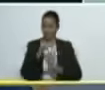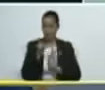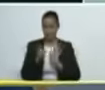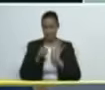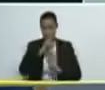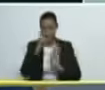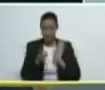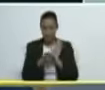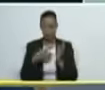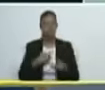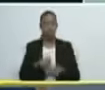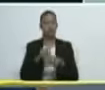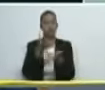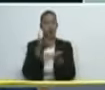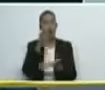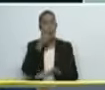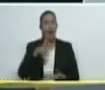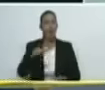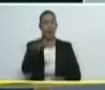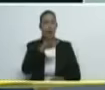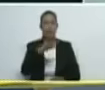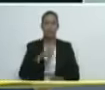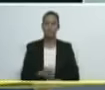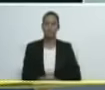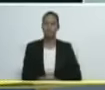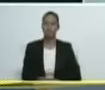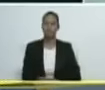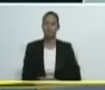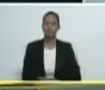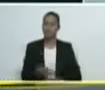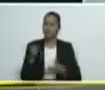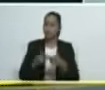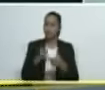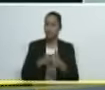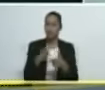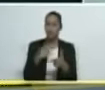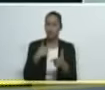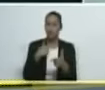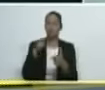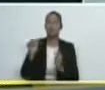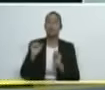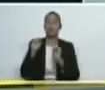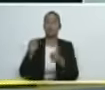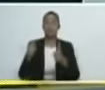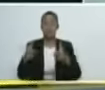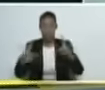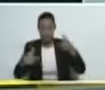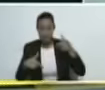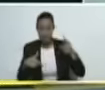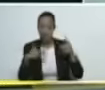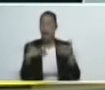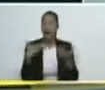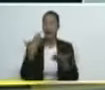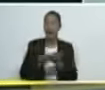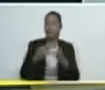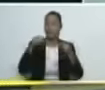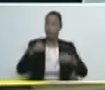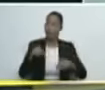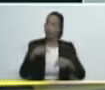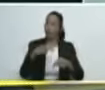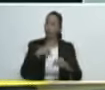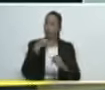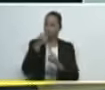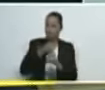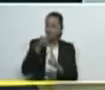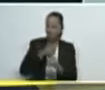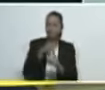Desde entonces y hasta hoy, no he hecho otra cosa en mi vida que perseverar con fervor, con amor,